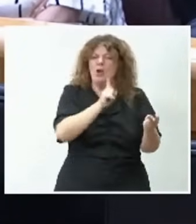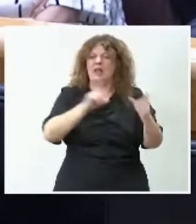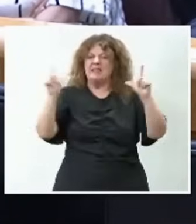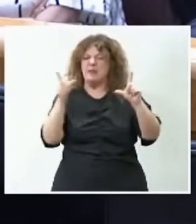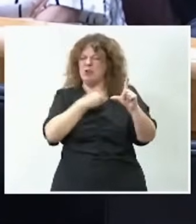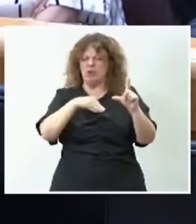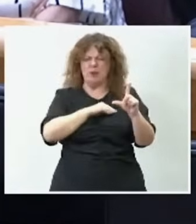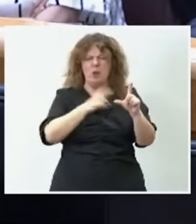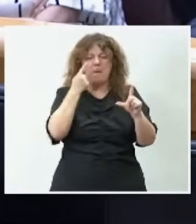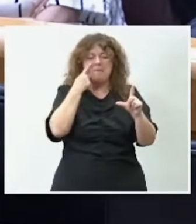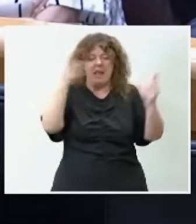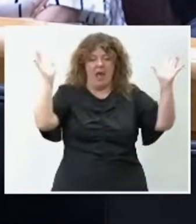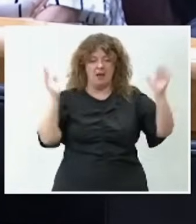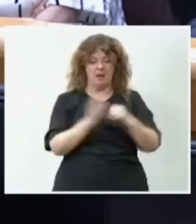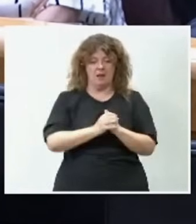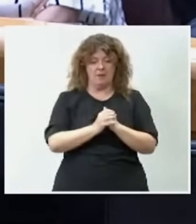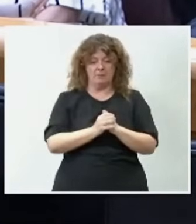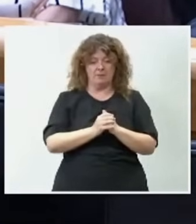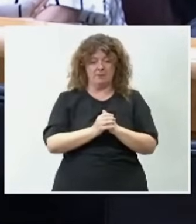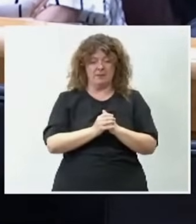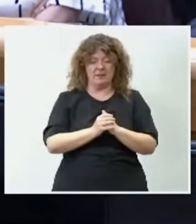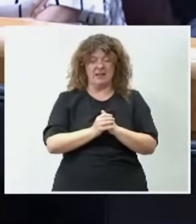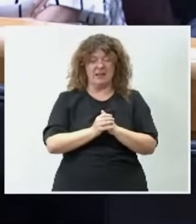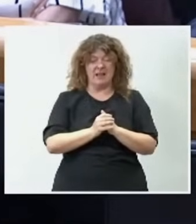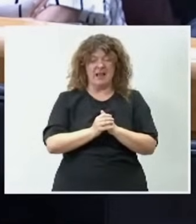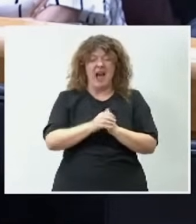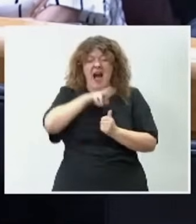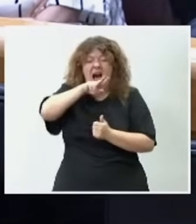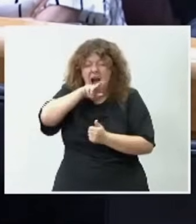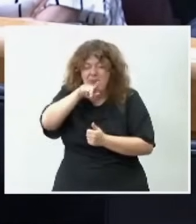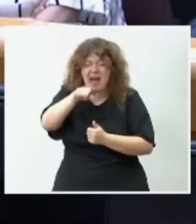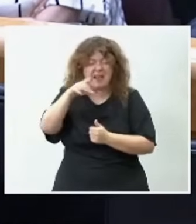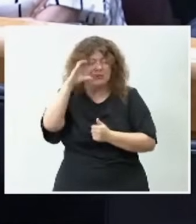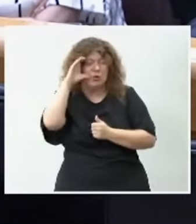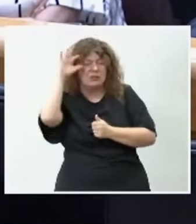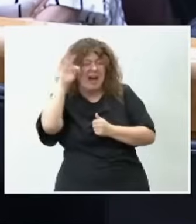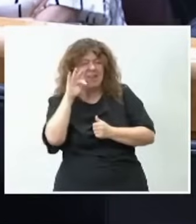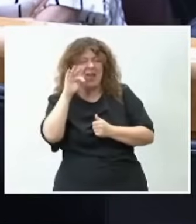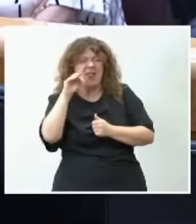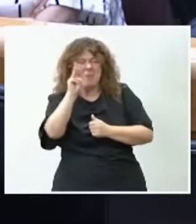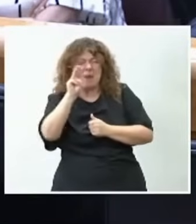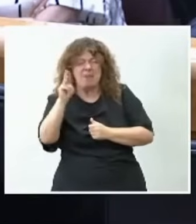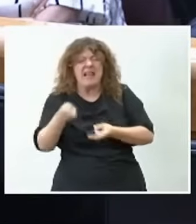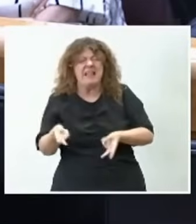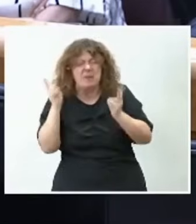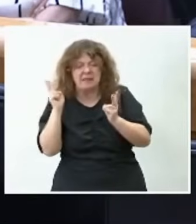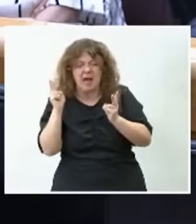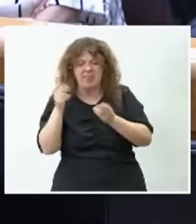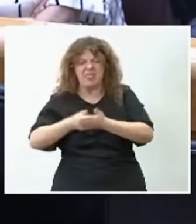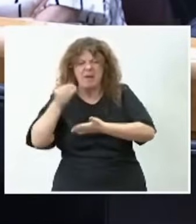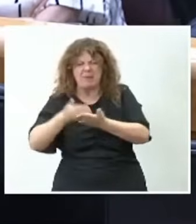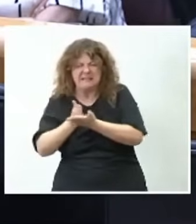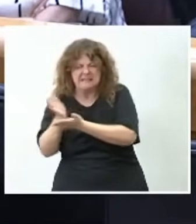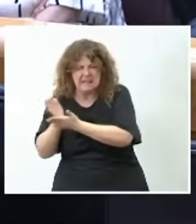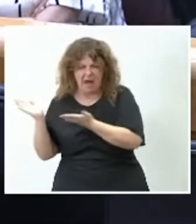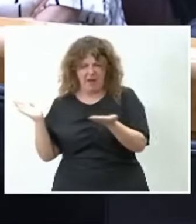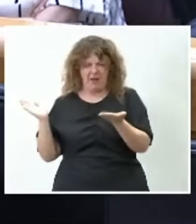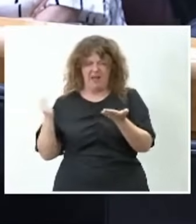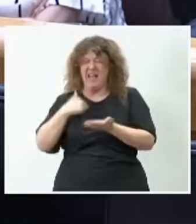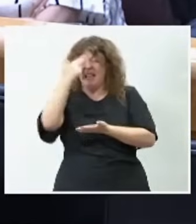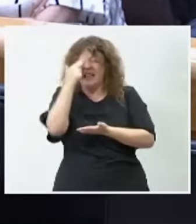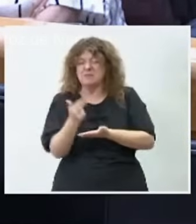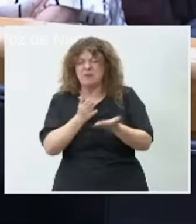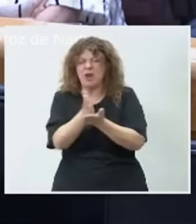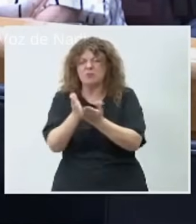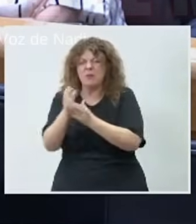inimaginables. Ahora, con los nuevos partidos llamados nacionalpopulistas o neofascistas, vuelven los bulos multiplicados, triplicados,